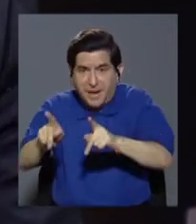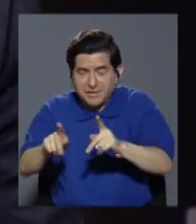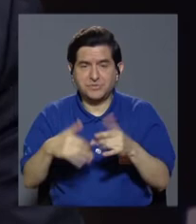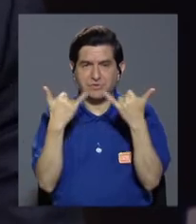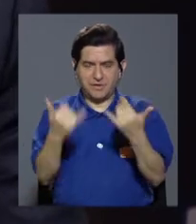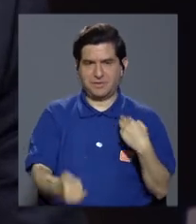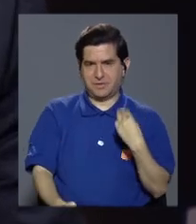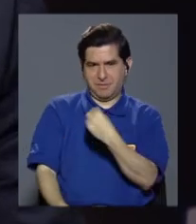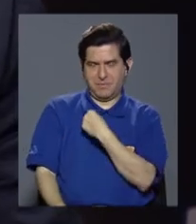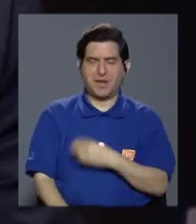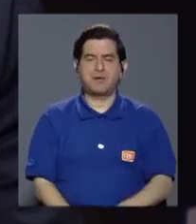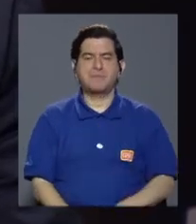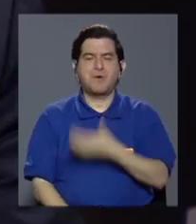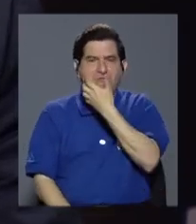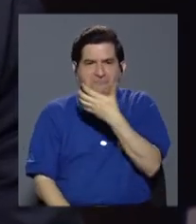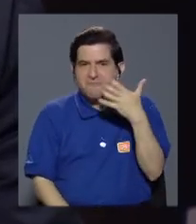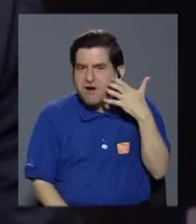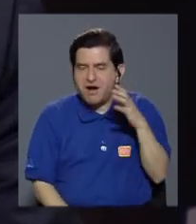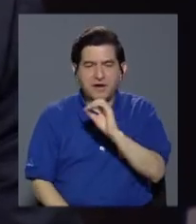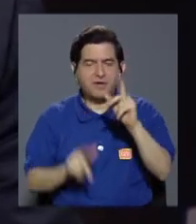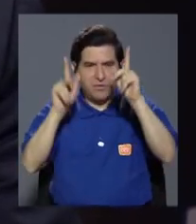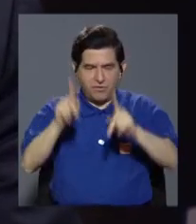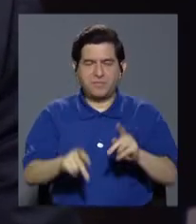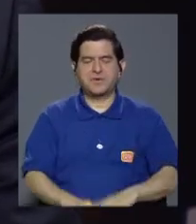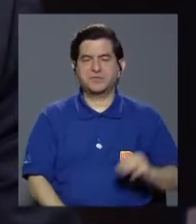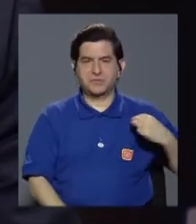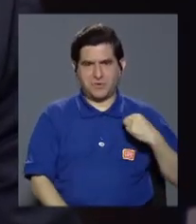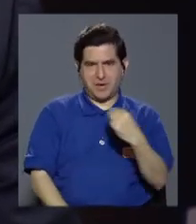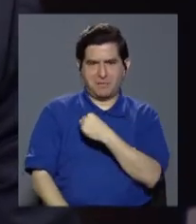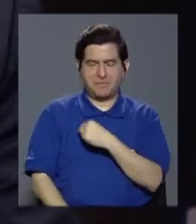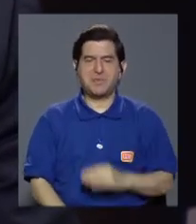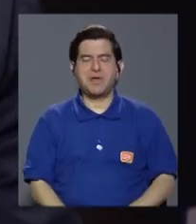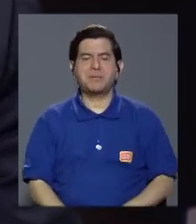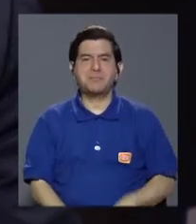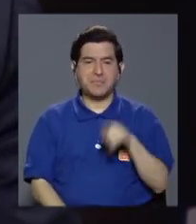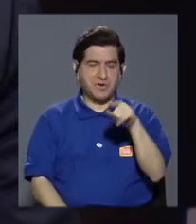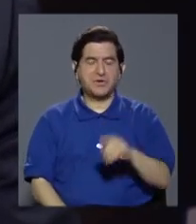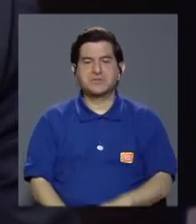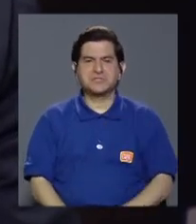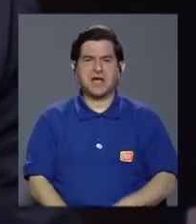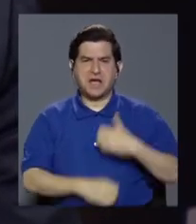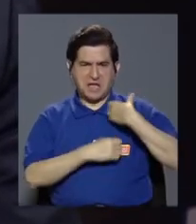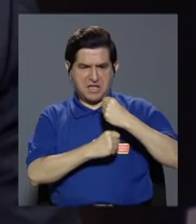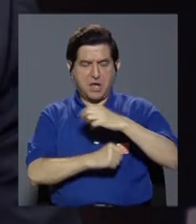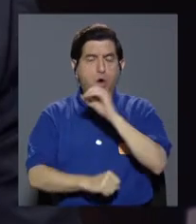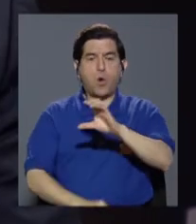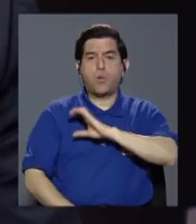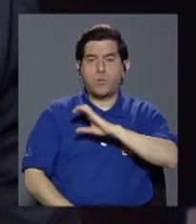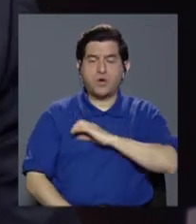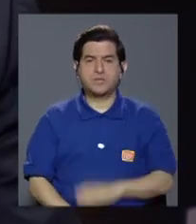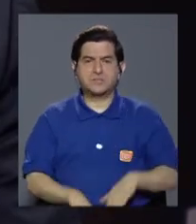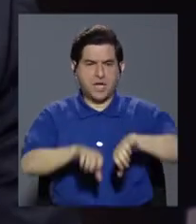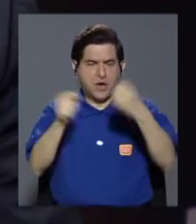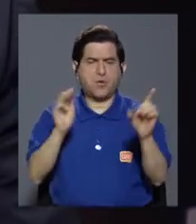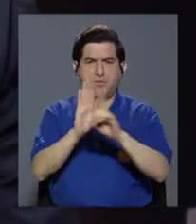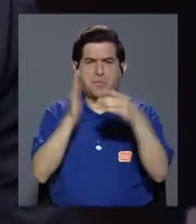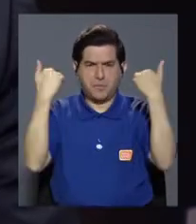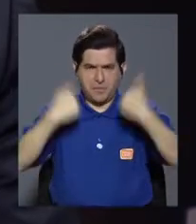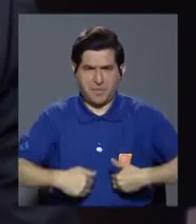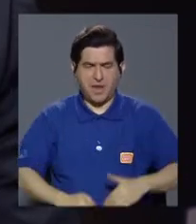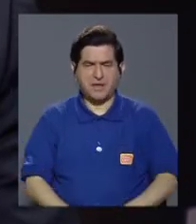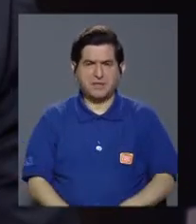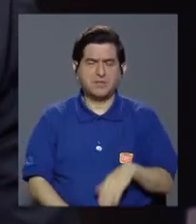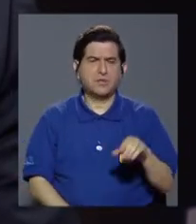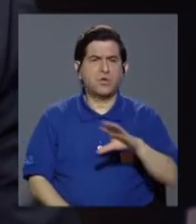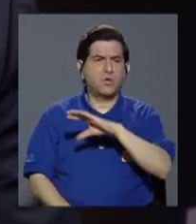integrando las farc en este caso o los agentes del estado los miembros del ejército de la necesidad que participaron en violaciones de derechos humanos e infracciones